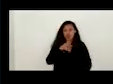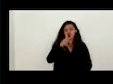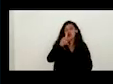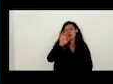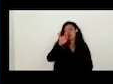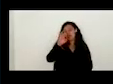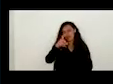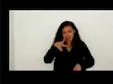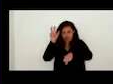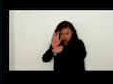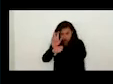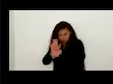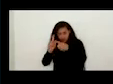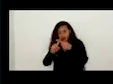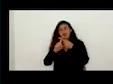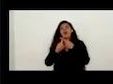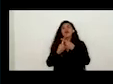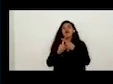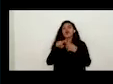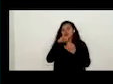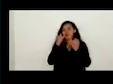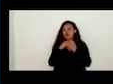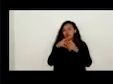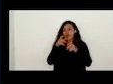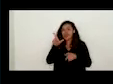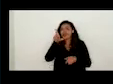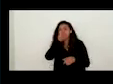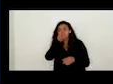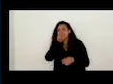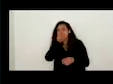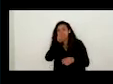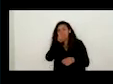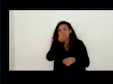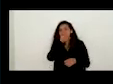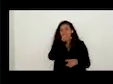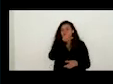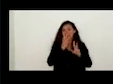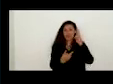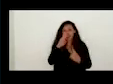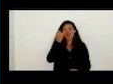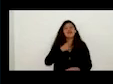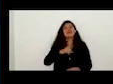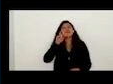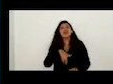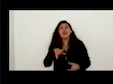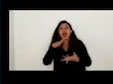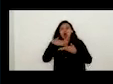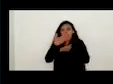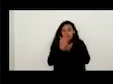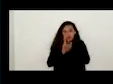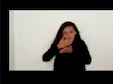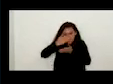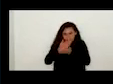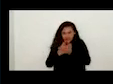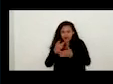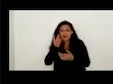el huevo, que sería lo mismo que vemos acá de este pollo, estas verduras, este jitomate, un pico de gallo, que sería esta verdura,